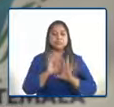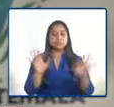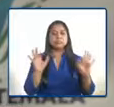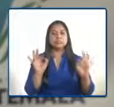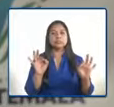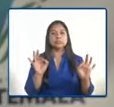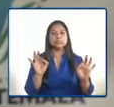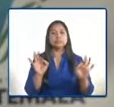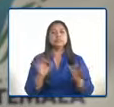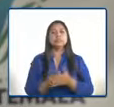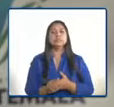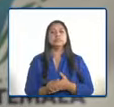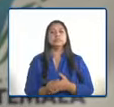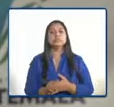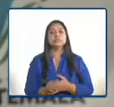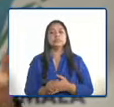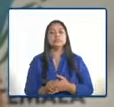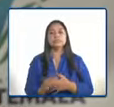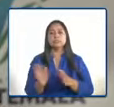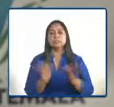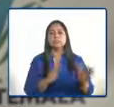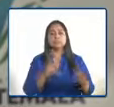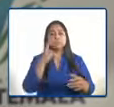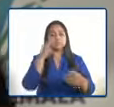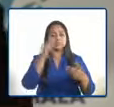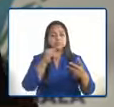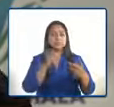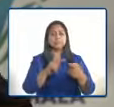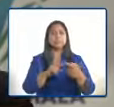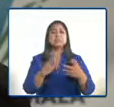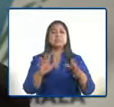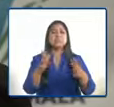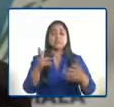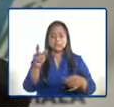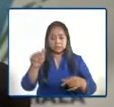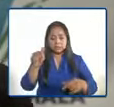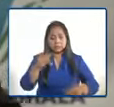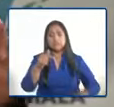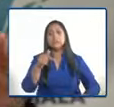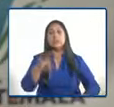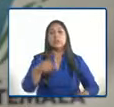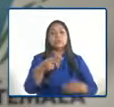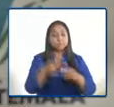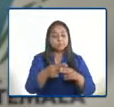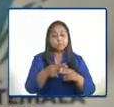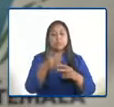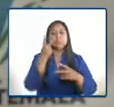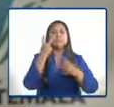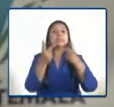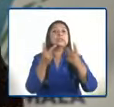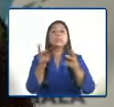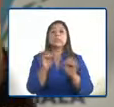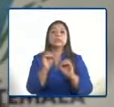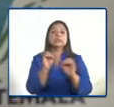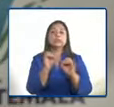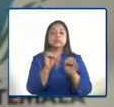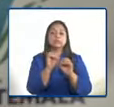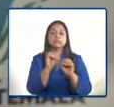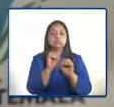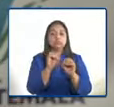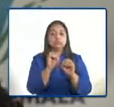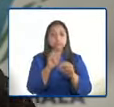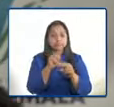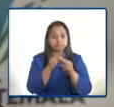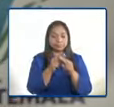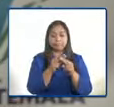en este momento. Los protocolos incluyen, al momento están suspendidas las visitas a los privados de